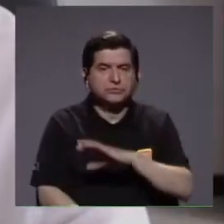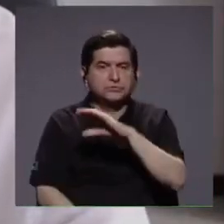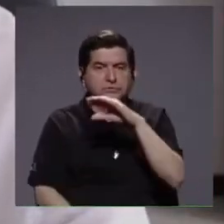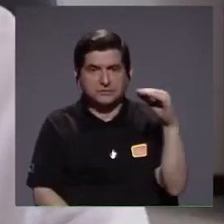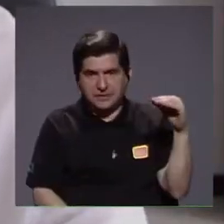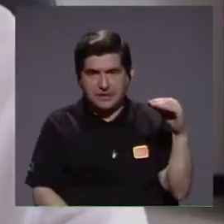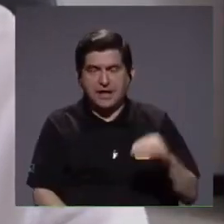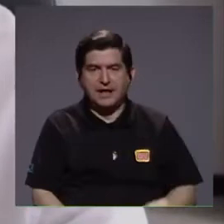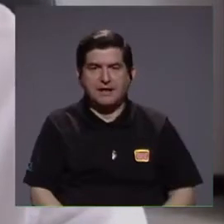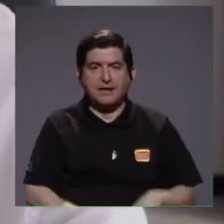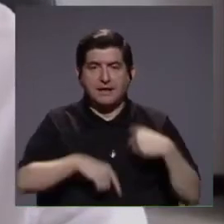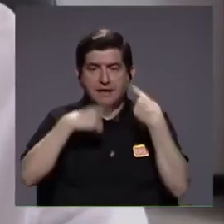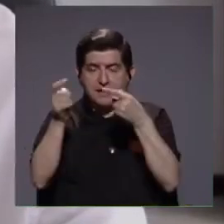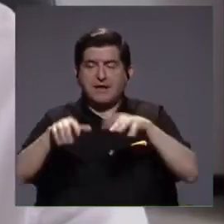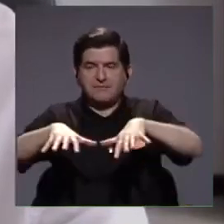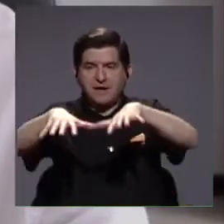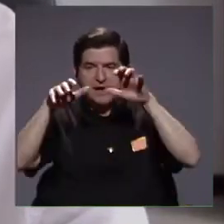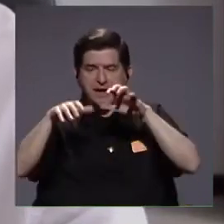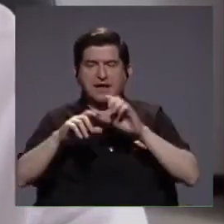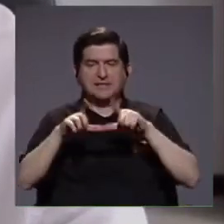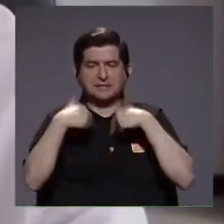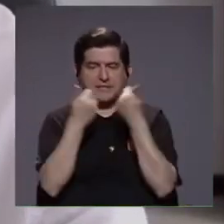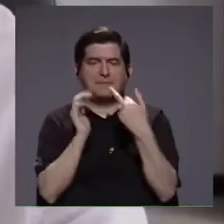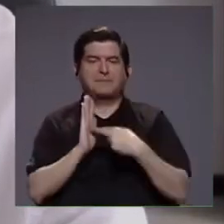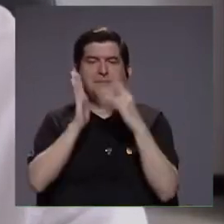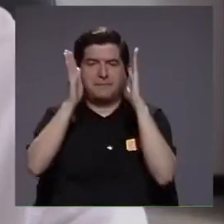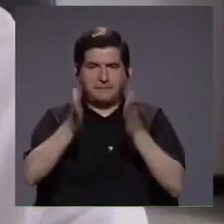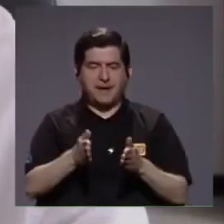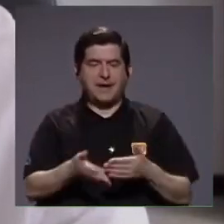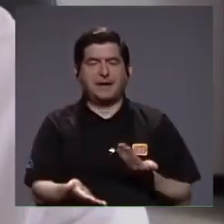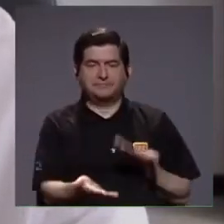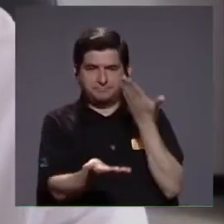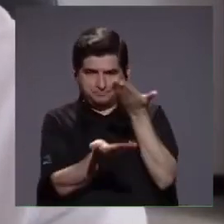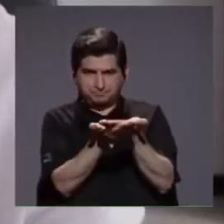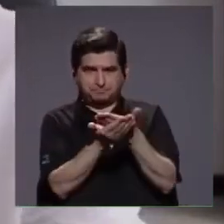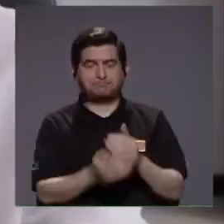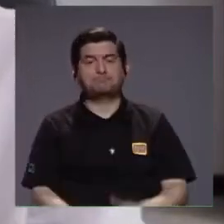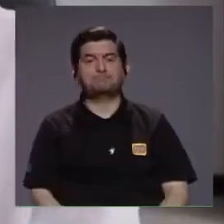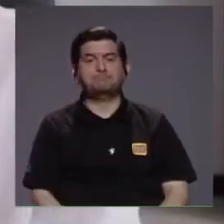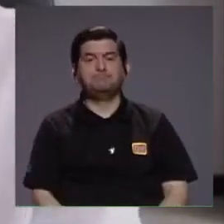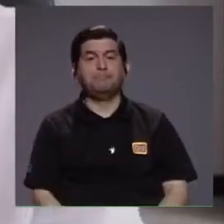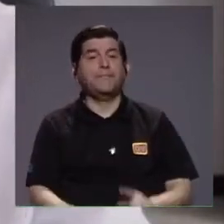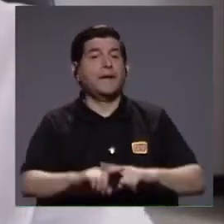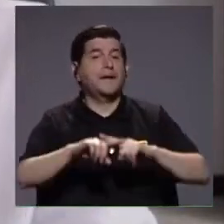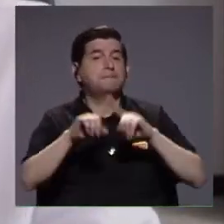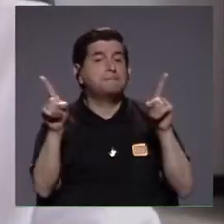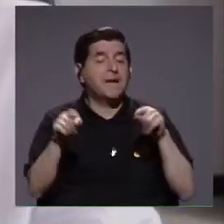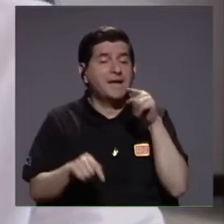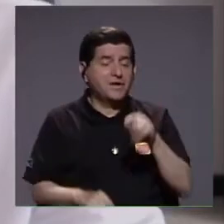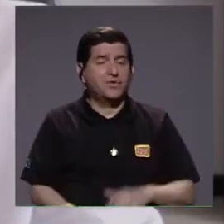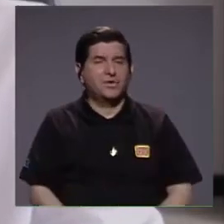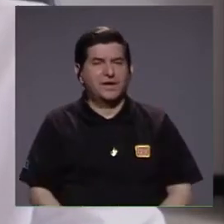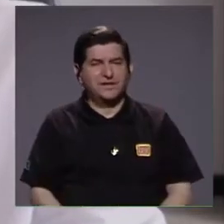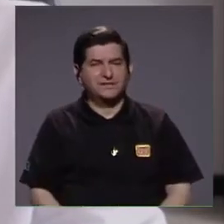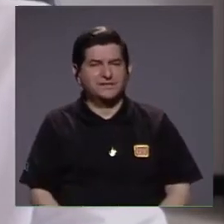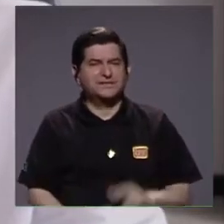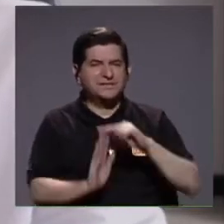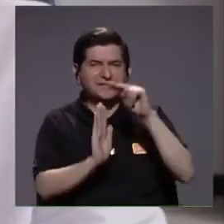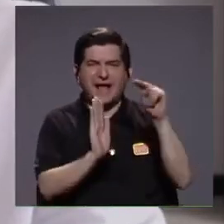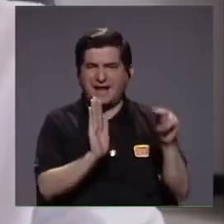y llevar a la Asamblea Colegiada Representativa esta propuesta. Pero ese es un